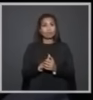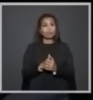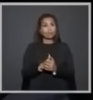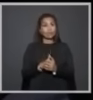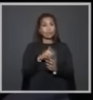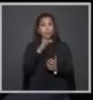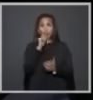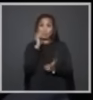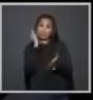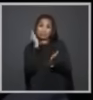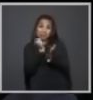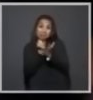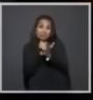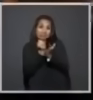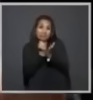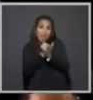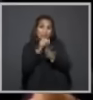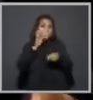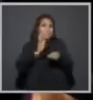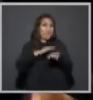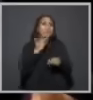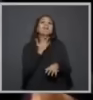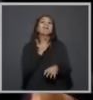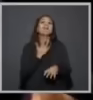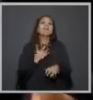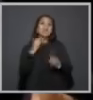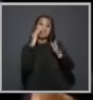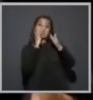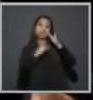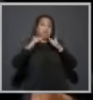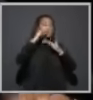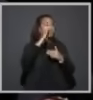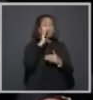apostar a los gasolinazos para tener recursos.